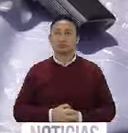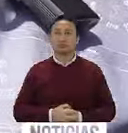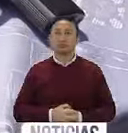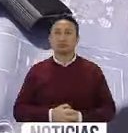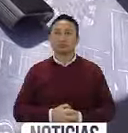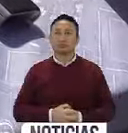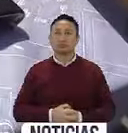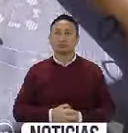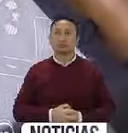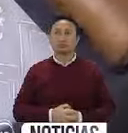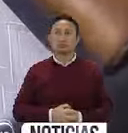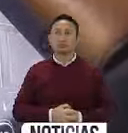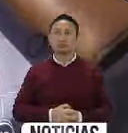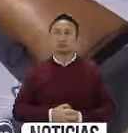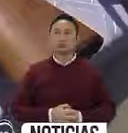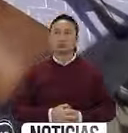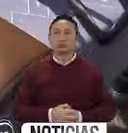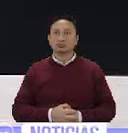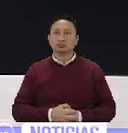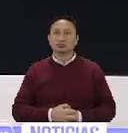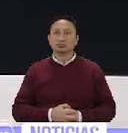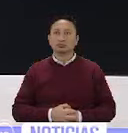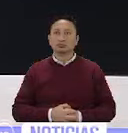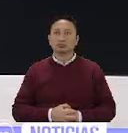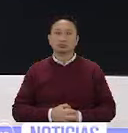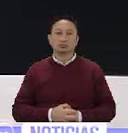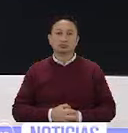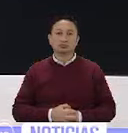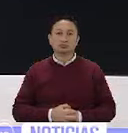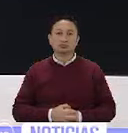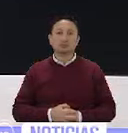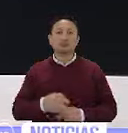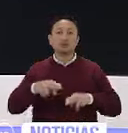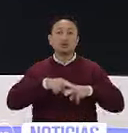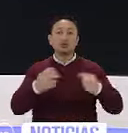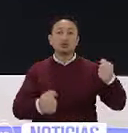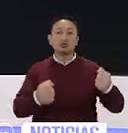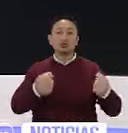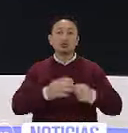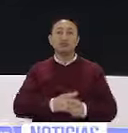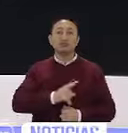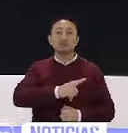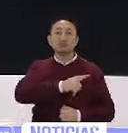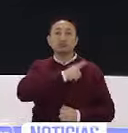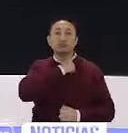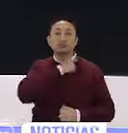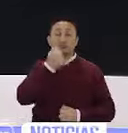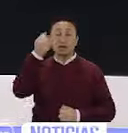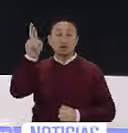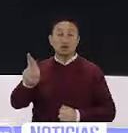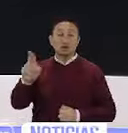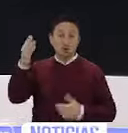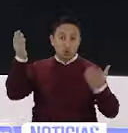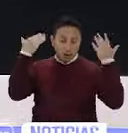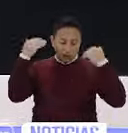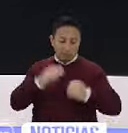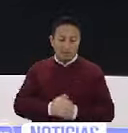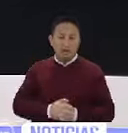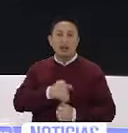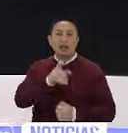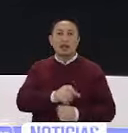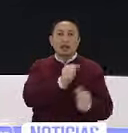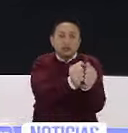de Manabí, informó Wendy Delgado. Un taxista fue secuestrado en el sur de Guayaquil. La víctima